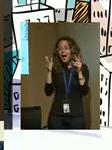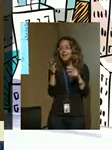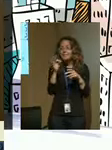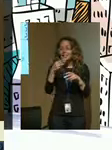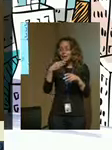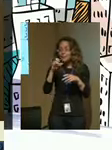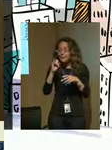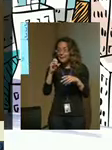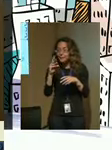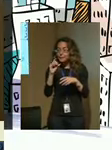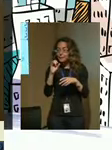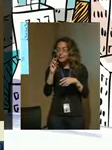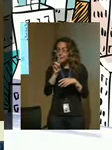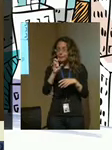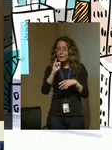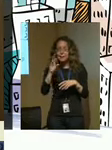que las hacen.